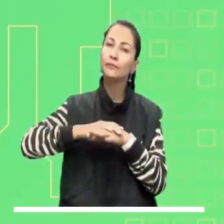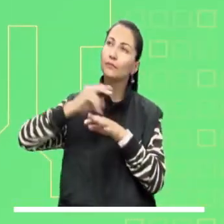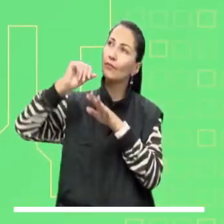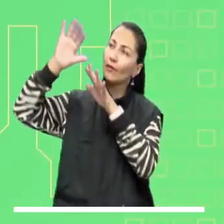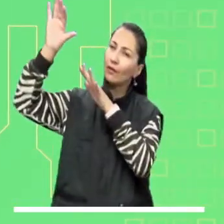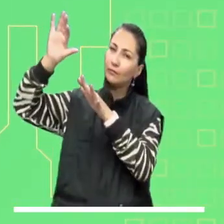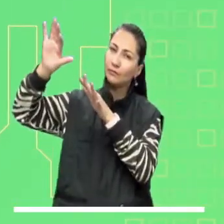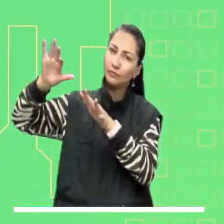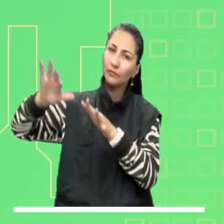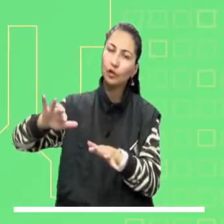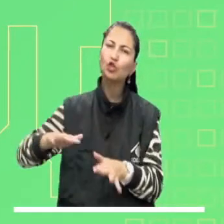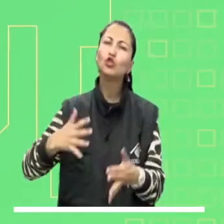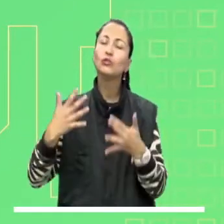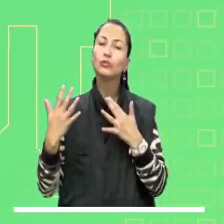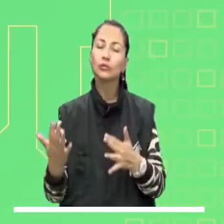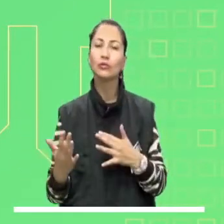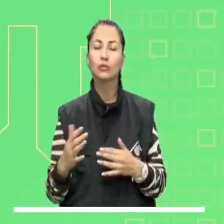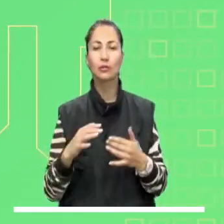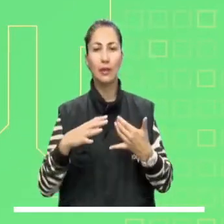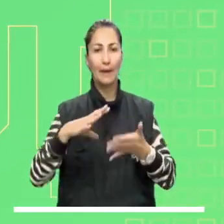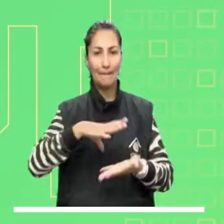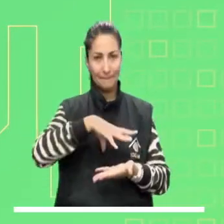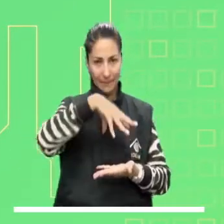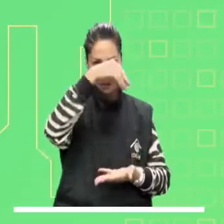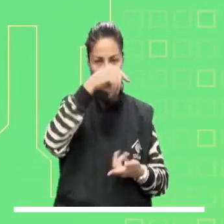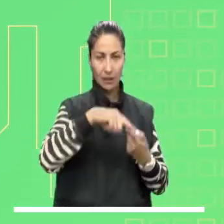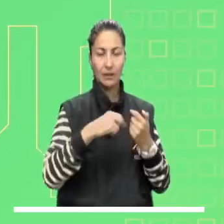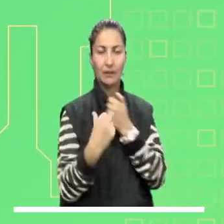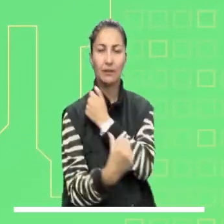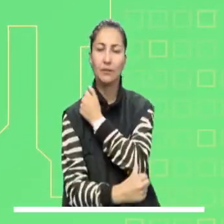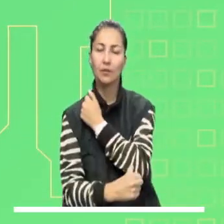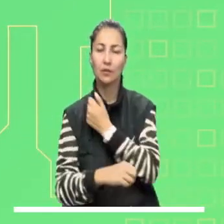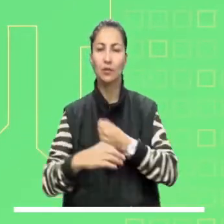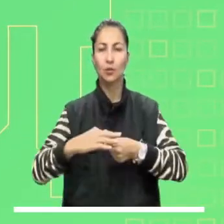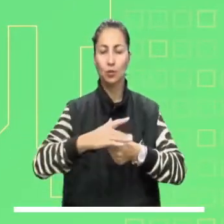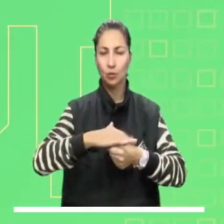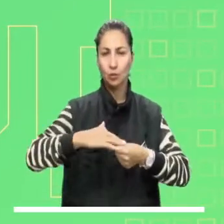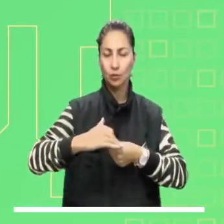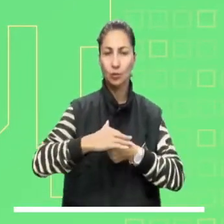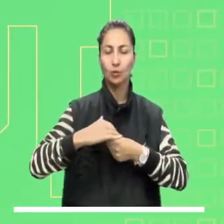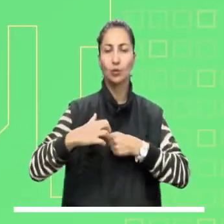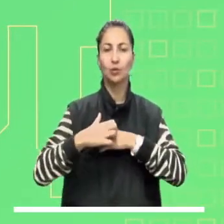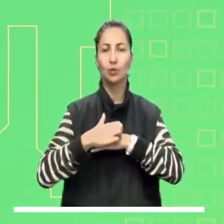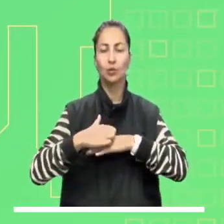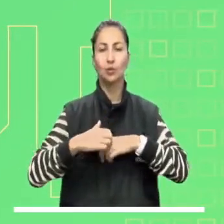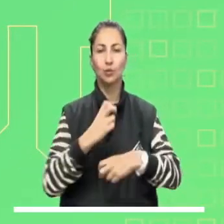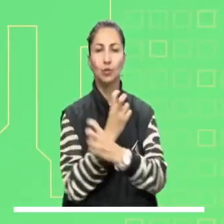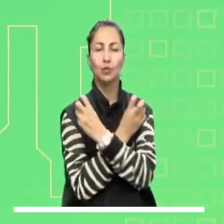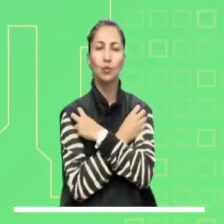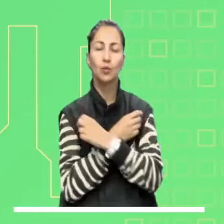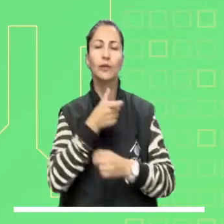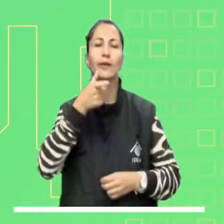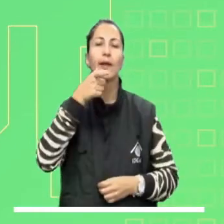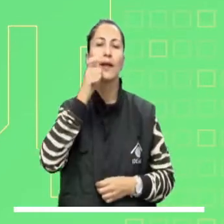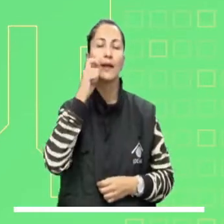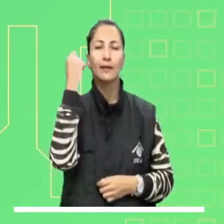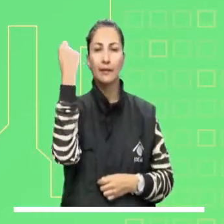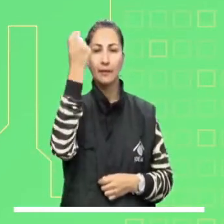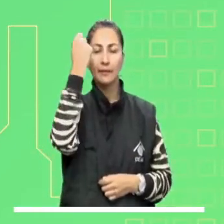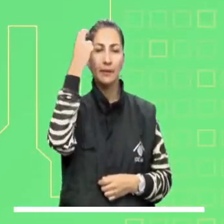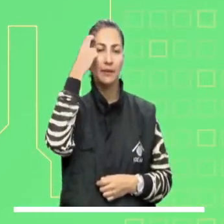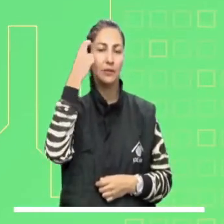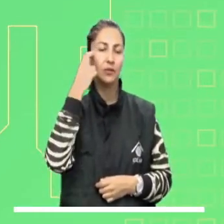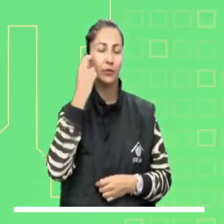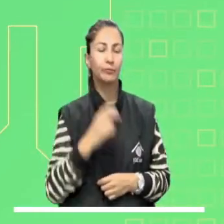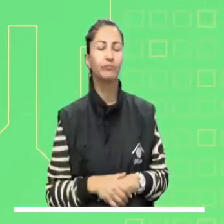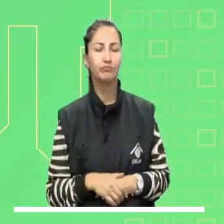roja por posibles deslizamientos de tierra en sectores inestables de los departamentos de Magdalena, Boyacá, Cundinamarca, Tolima,